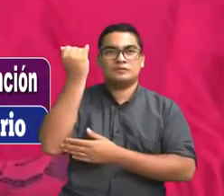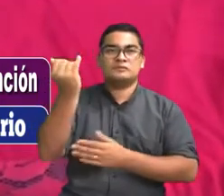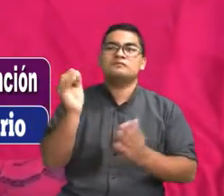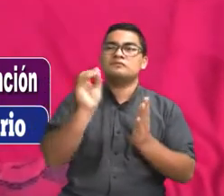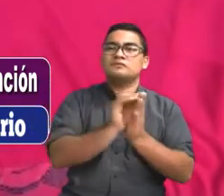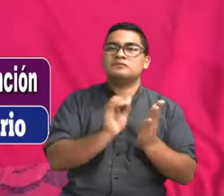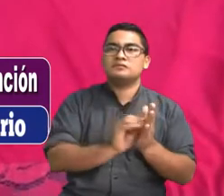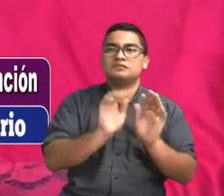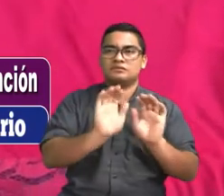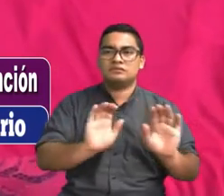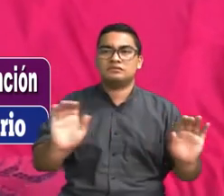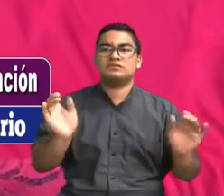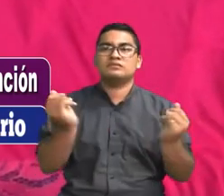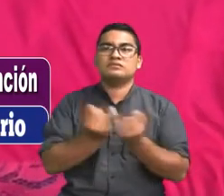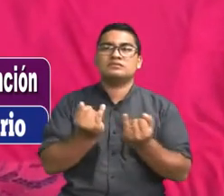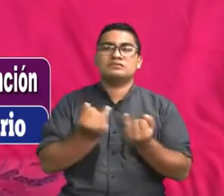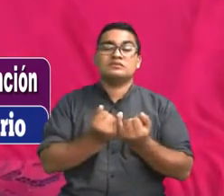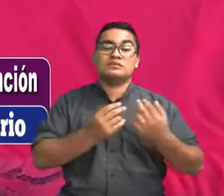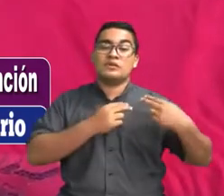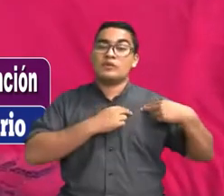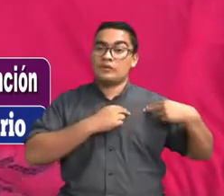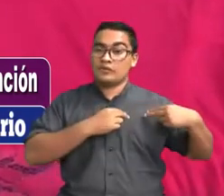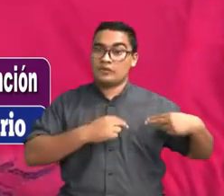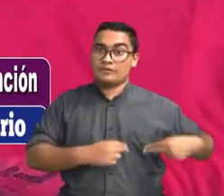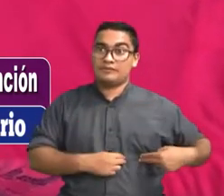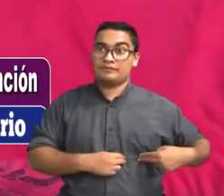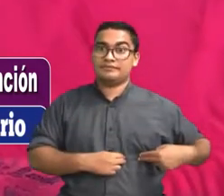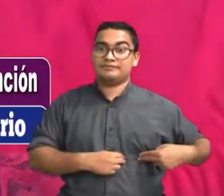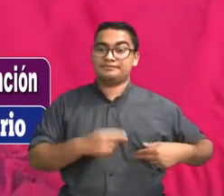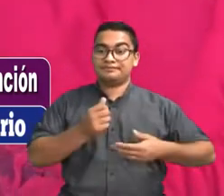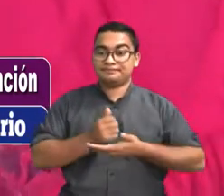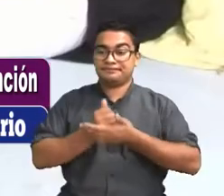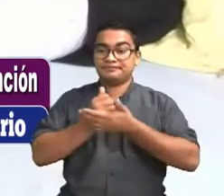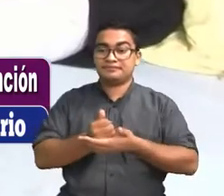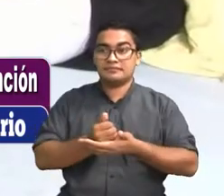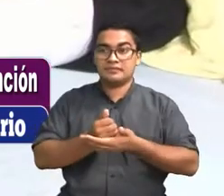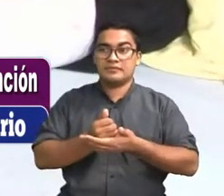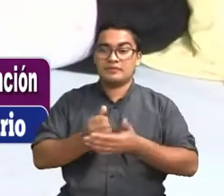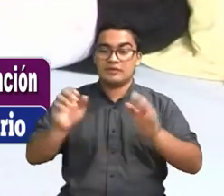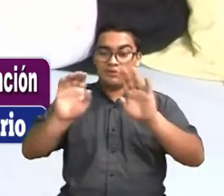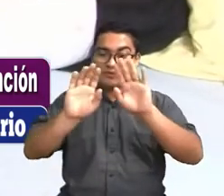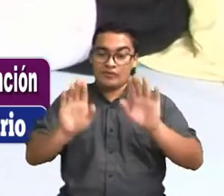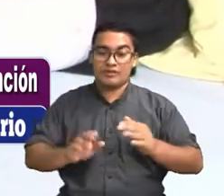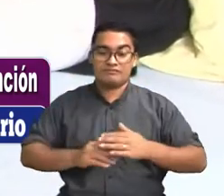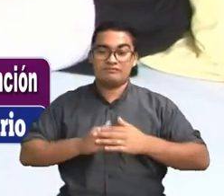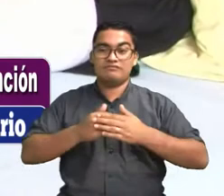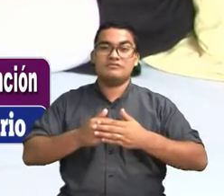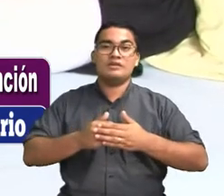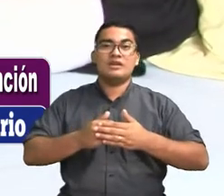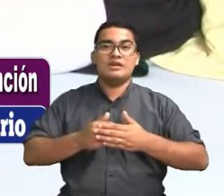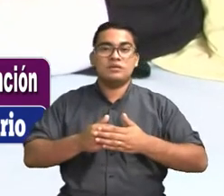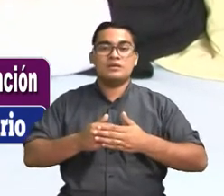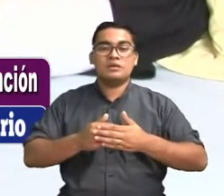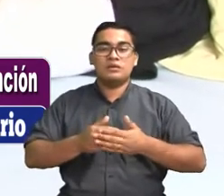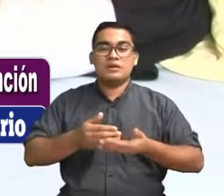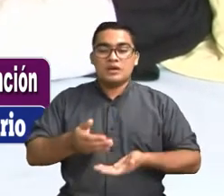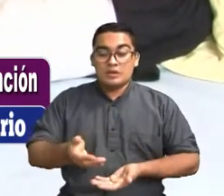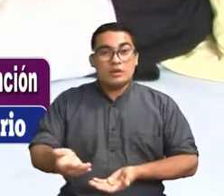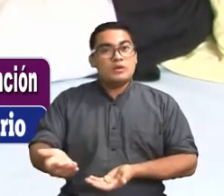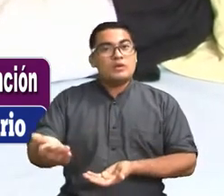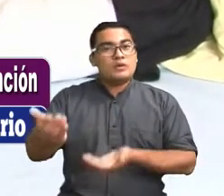el parto humanizado, ¿verdad? Sí. El parto en el que se le da la mejor atención para que ese niño